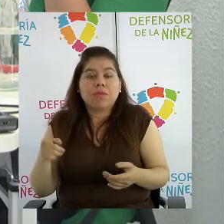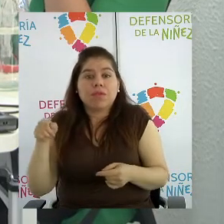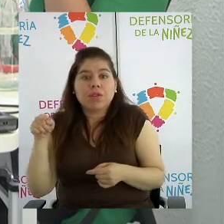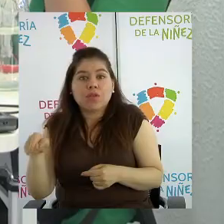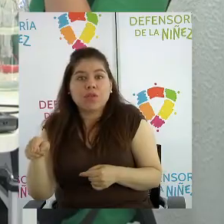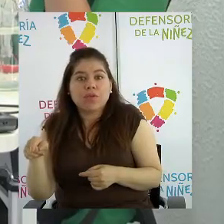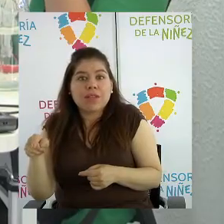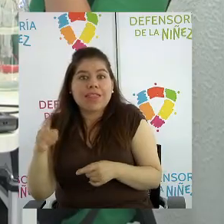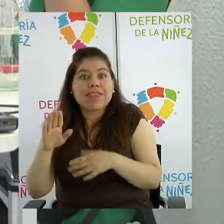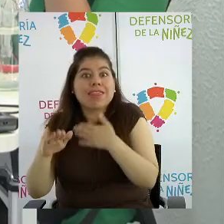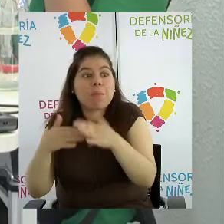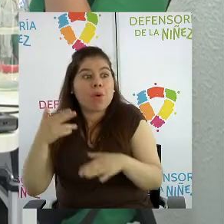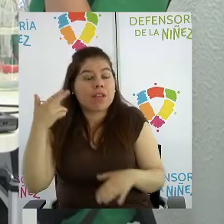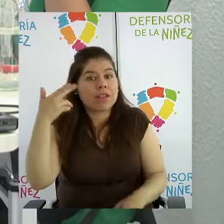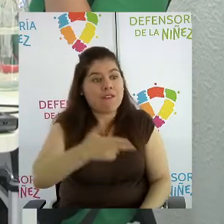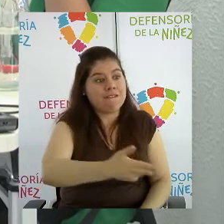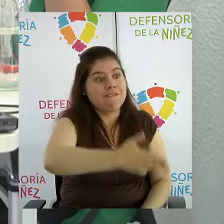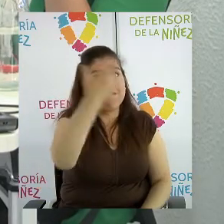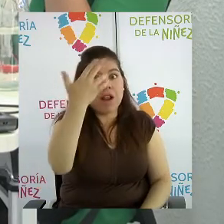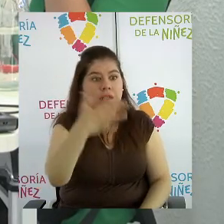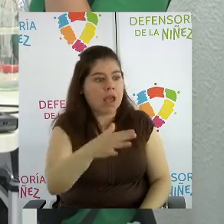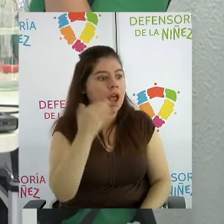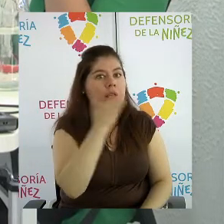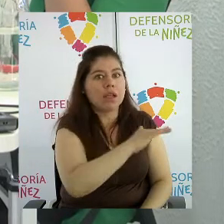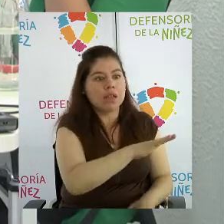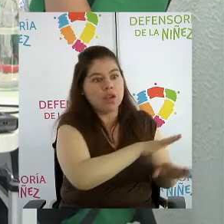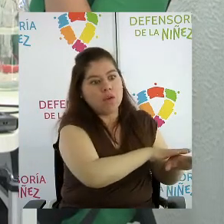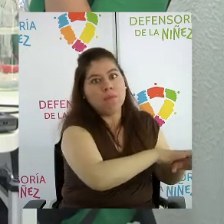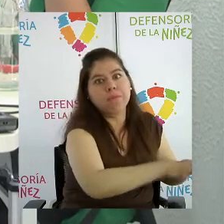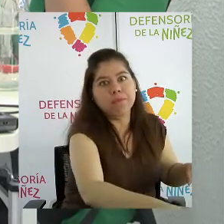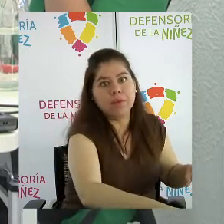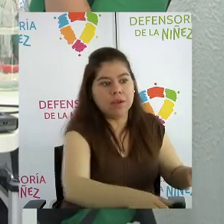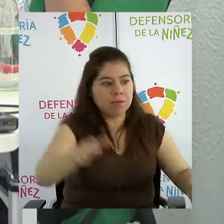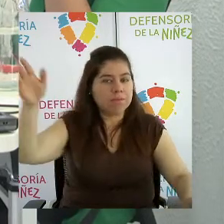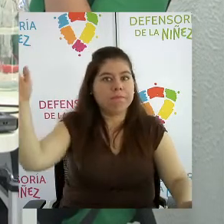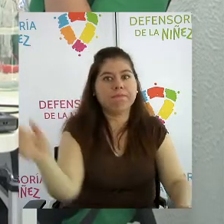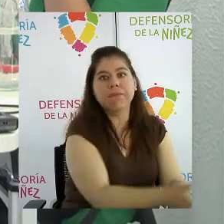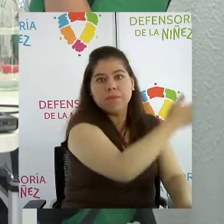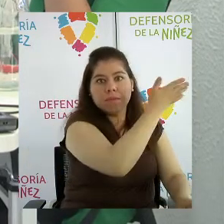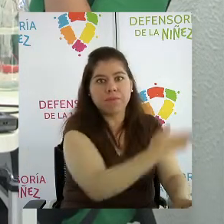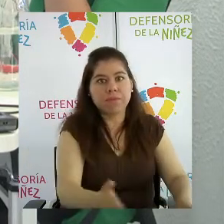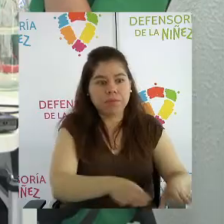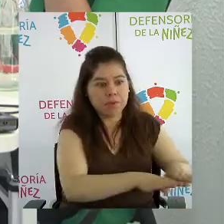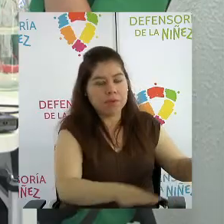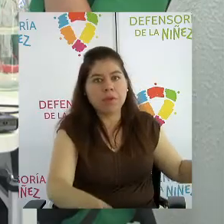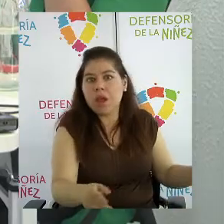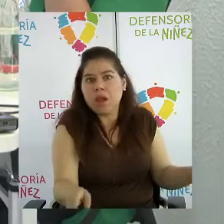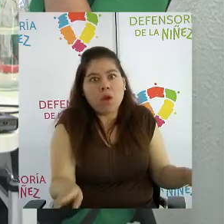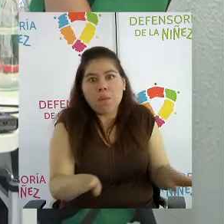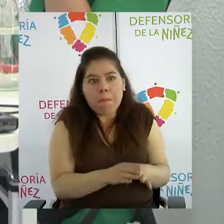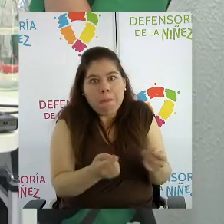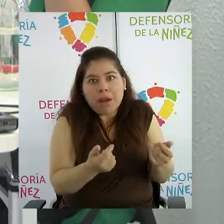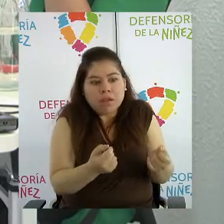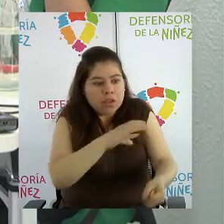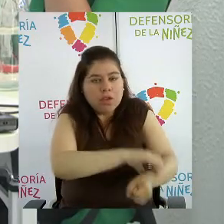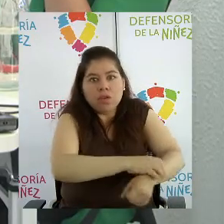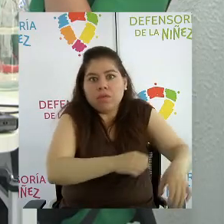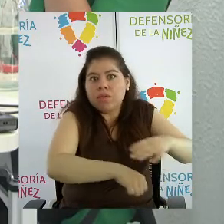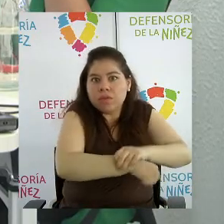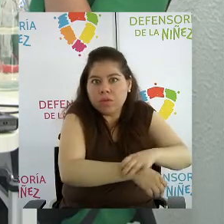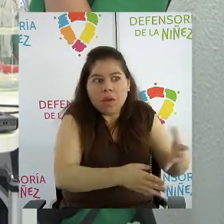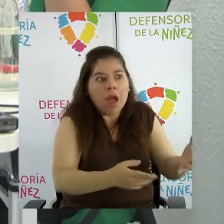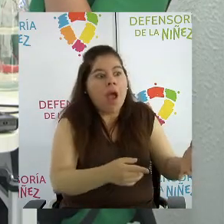ese caso, después de balearlos, los tiraron al piso y los maltrataron como si estuvieran detenidos y como si la detención avalara ese